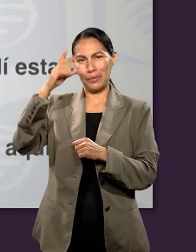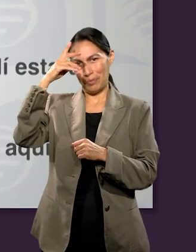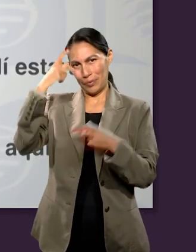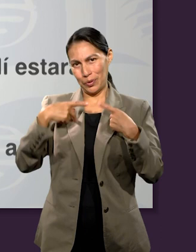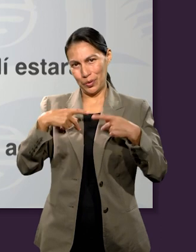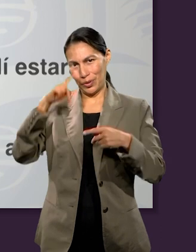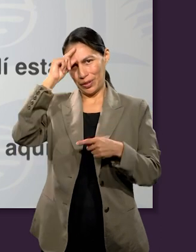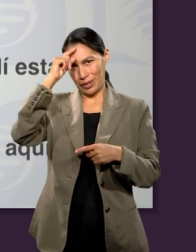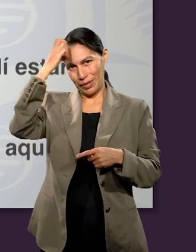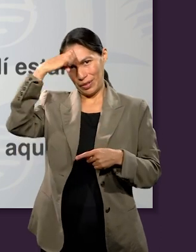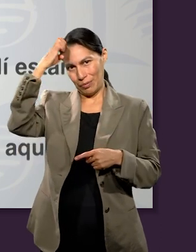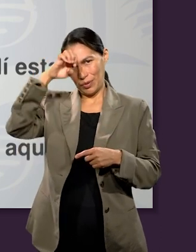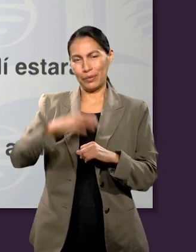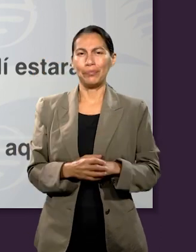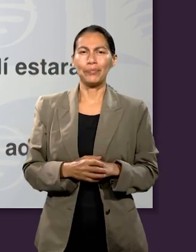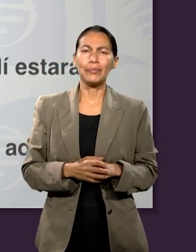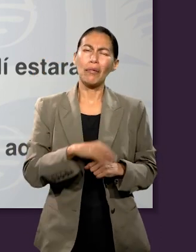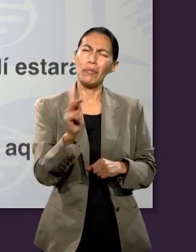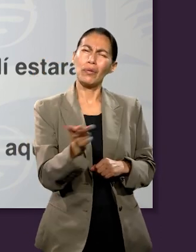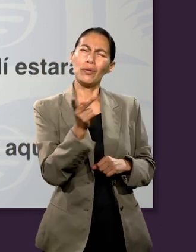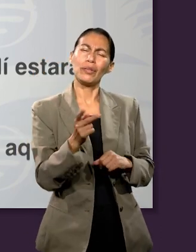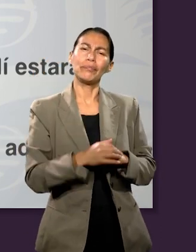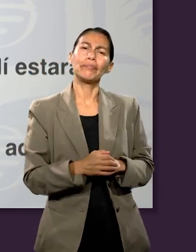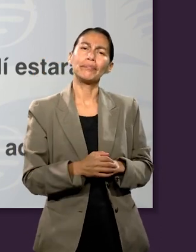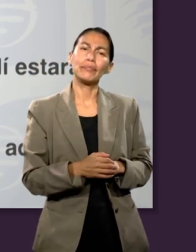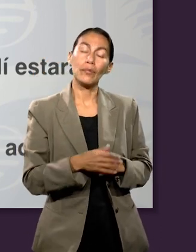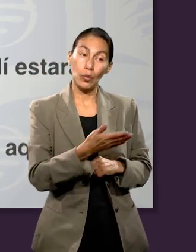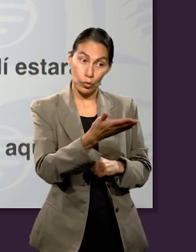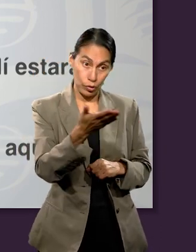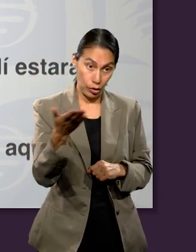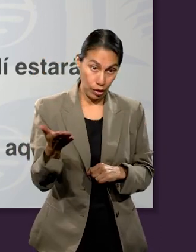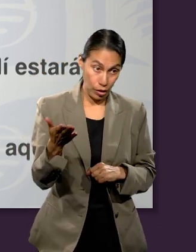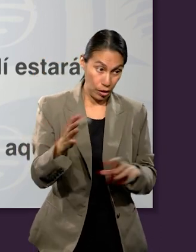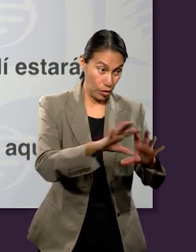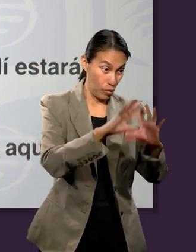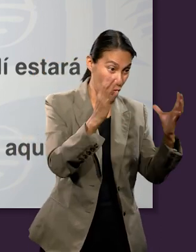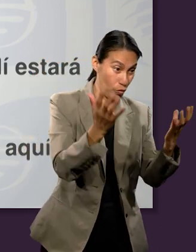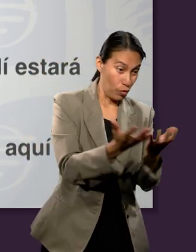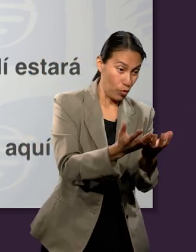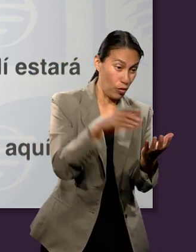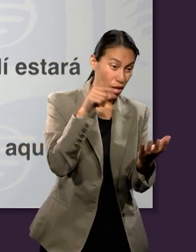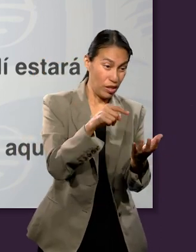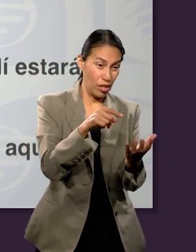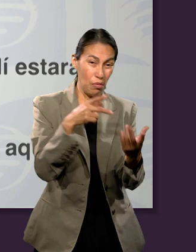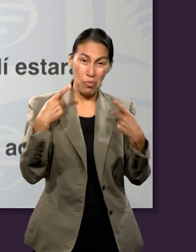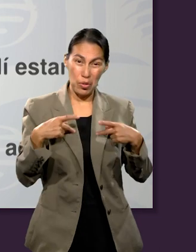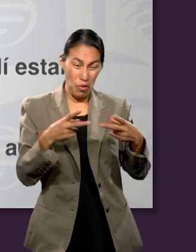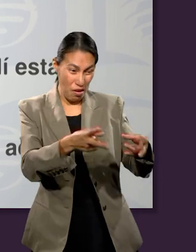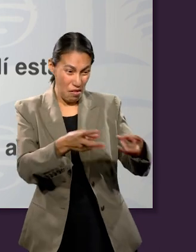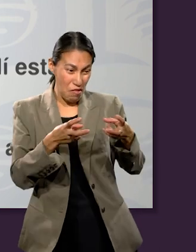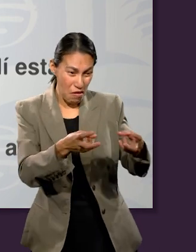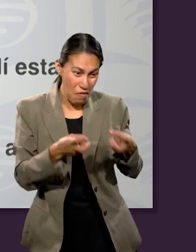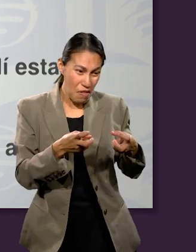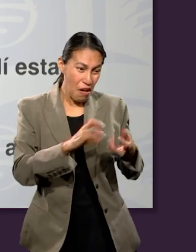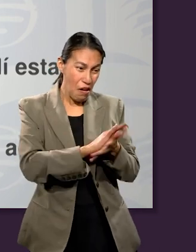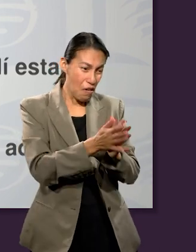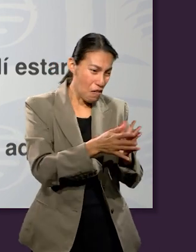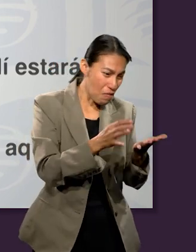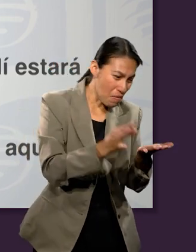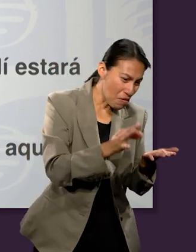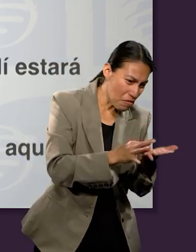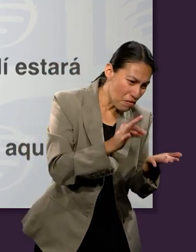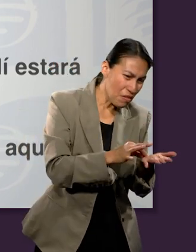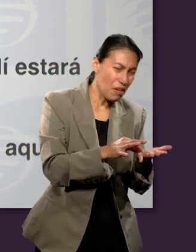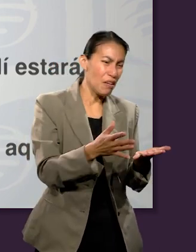dice la pregunta no acumulen tesoros en la tierra donde la polilla y el óxido corrompen y Los ladrones